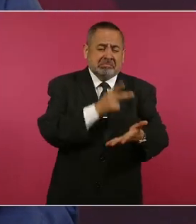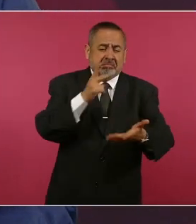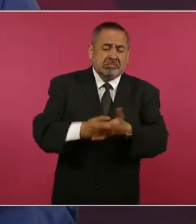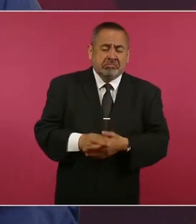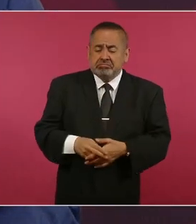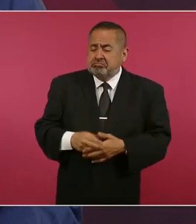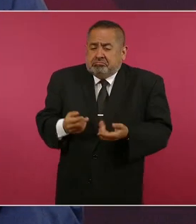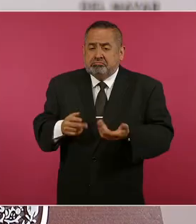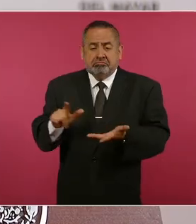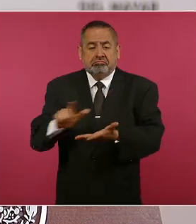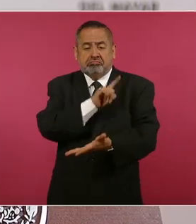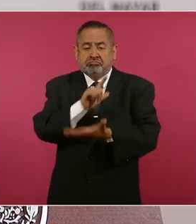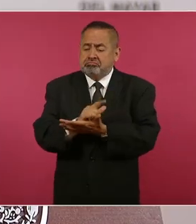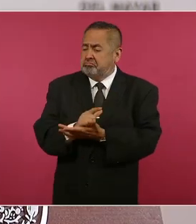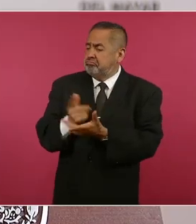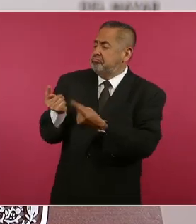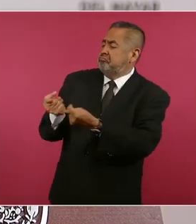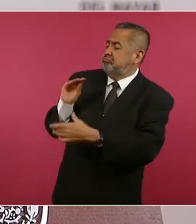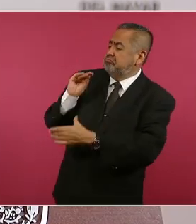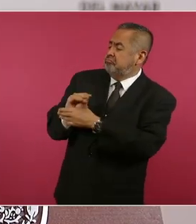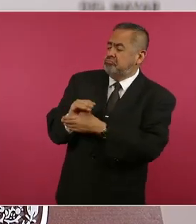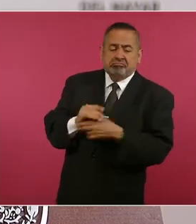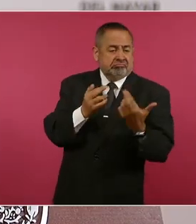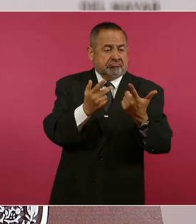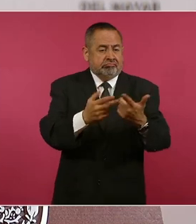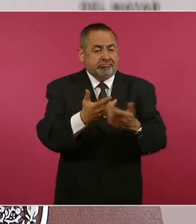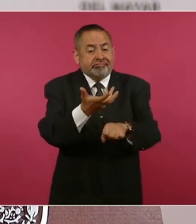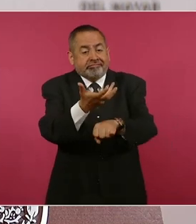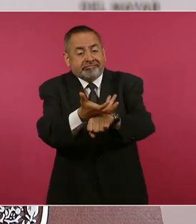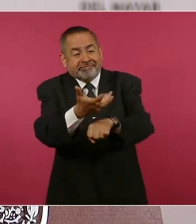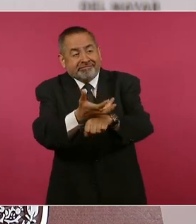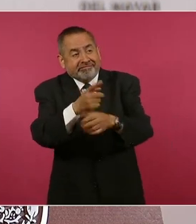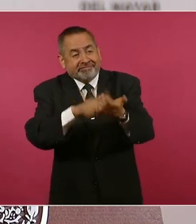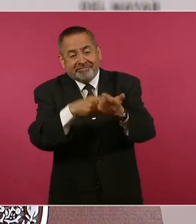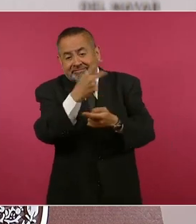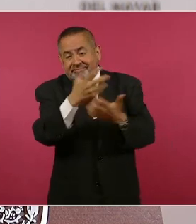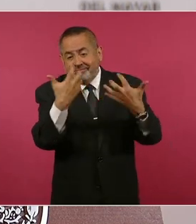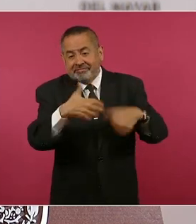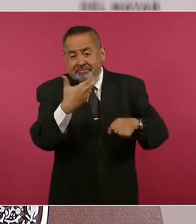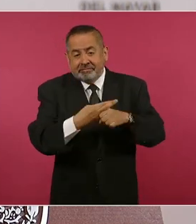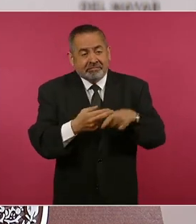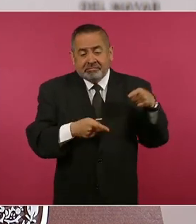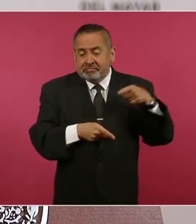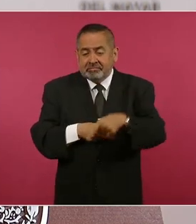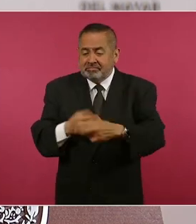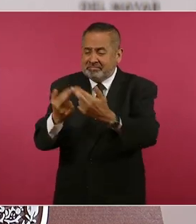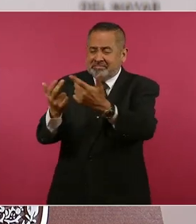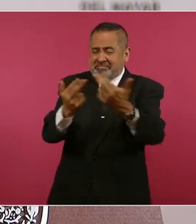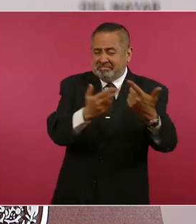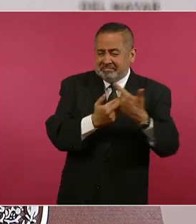impune una empresa estadounidense que se lleva.